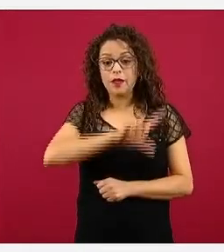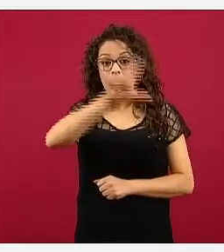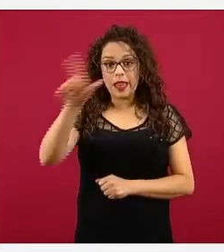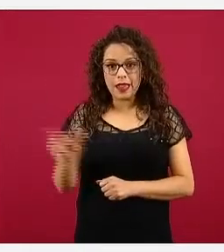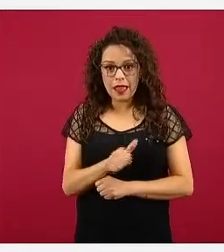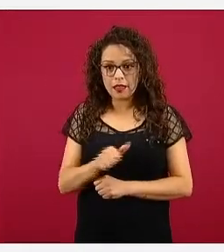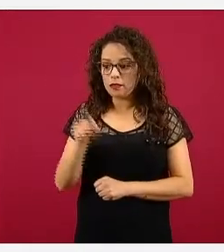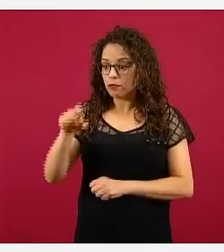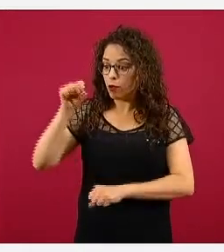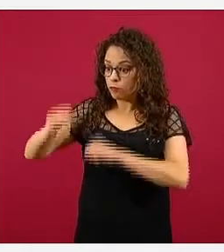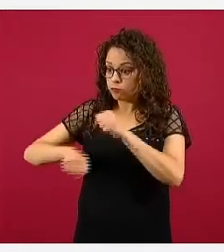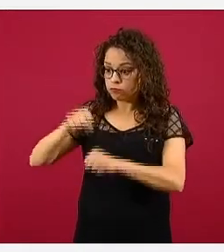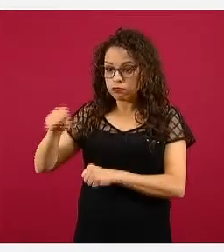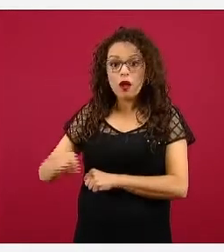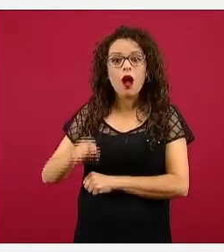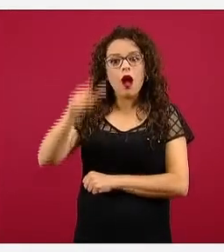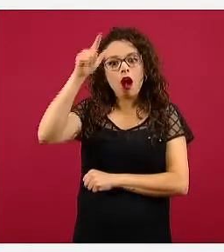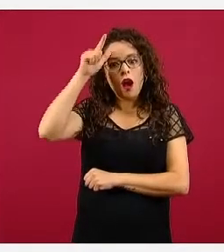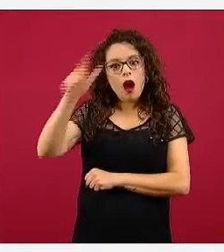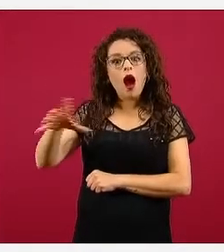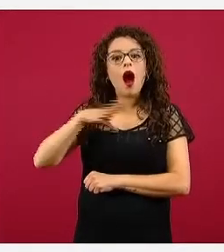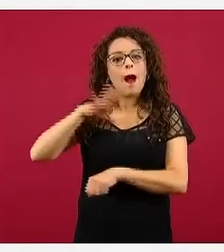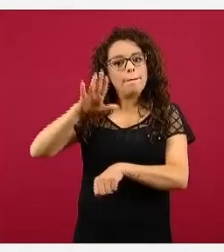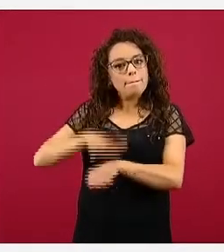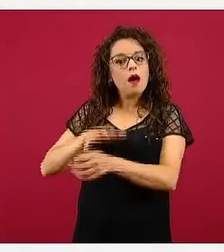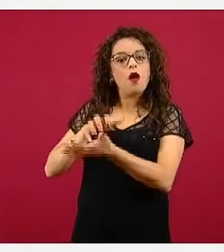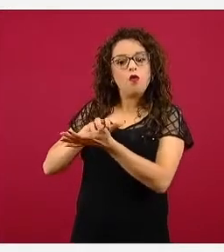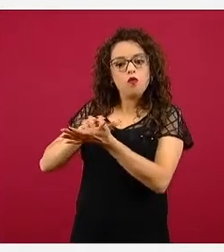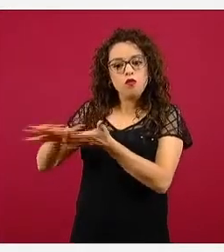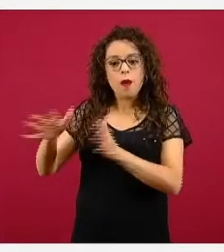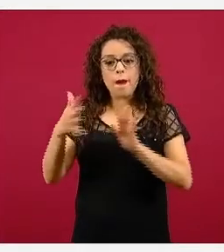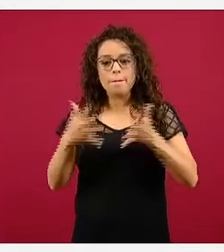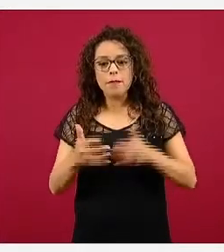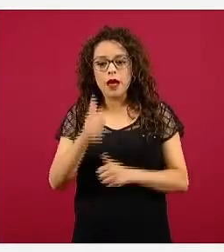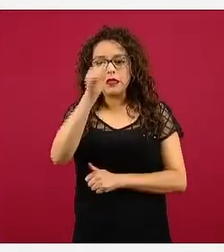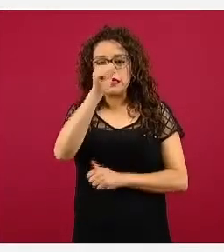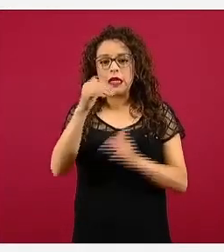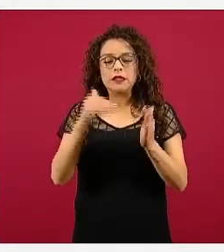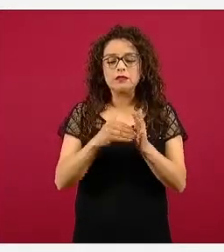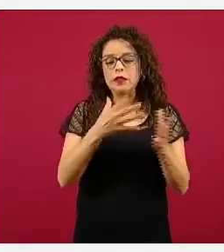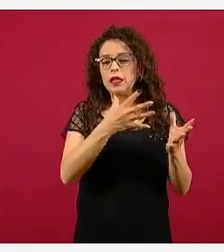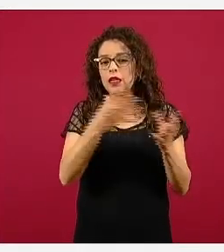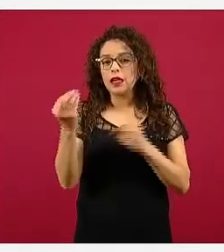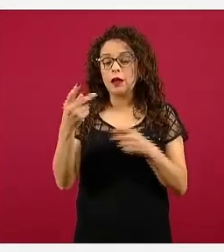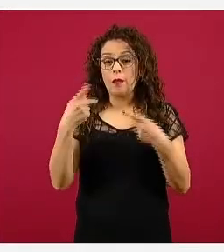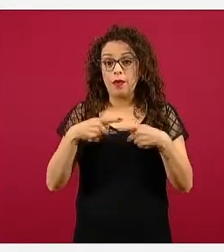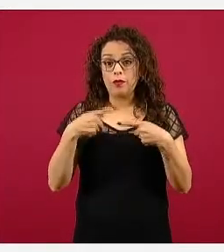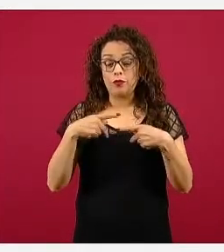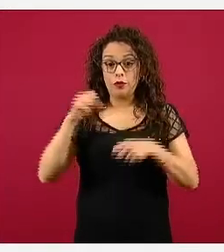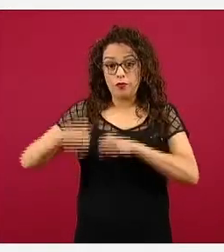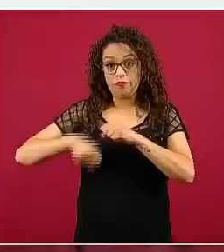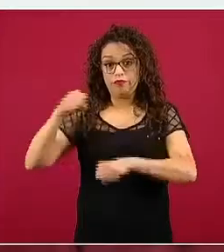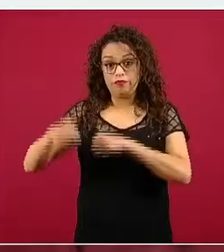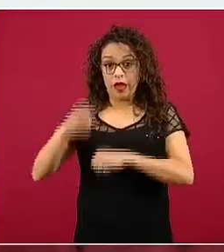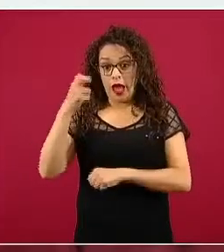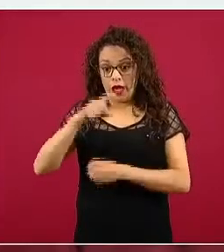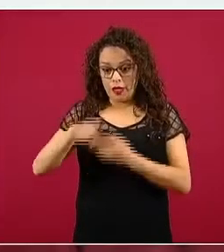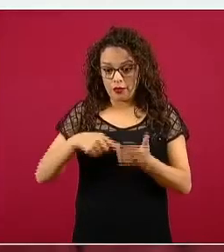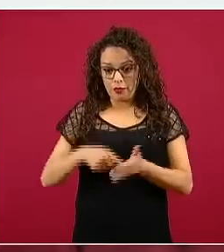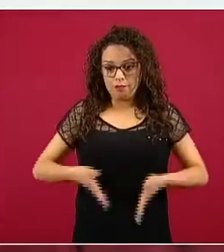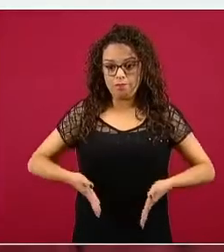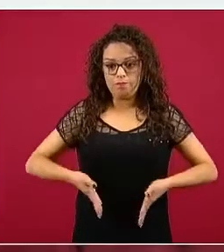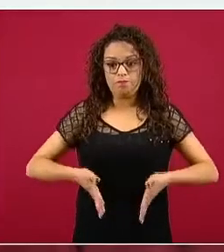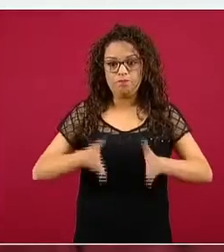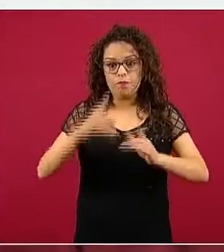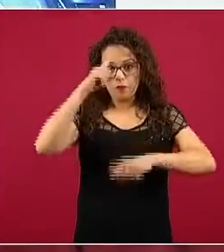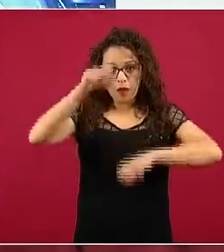muy importante y ahorita está estabilizado alrededor de 6.500 ciclistas en ese tramo central. La que